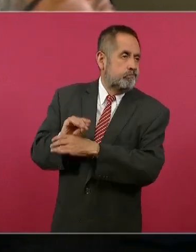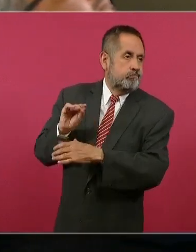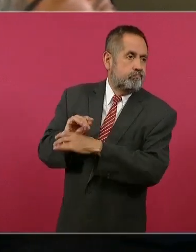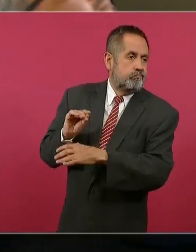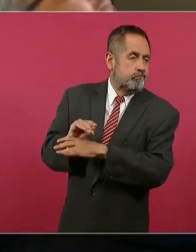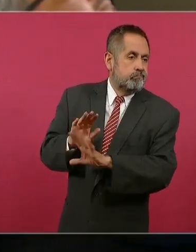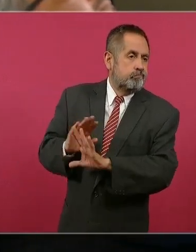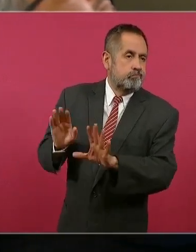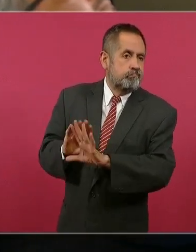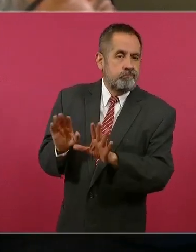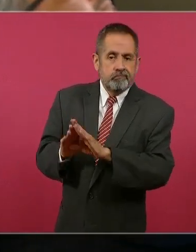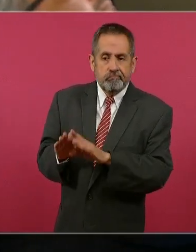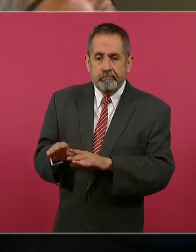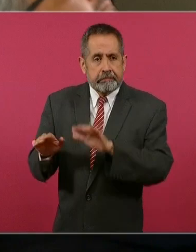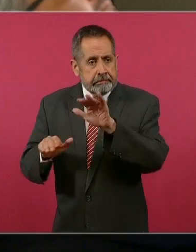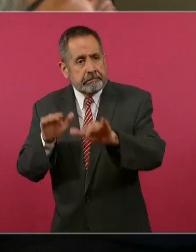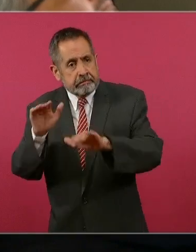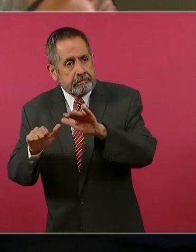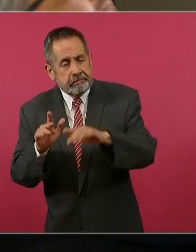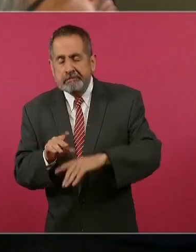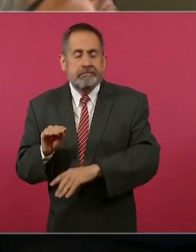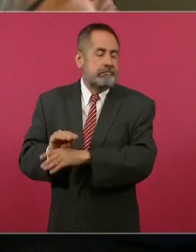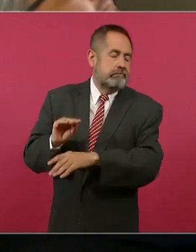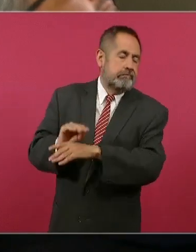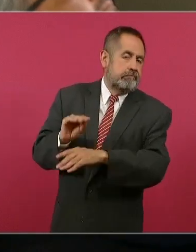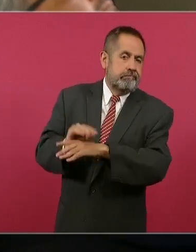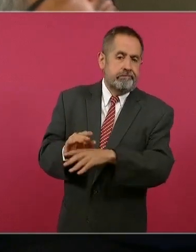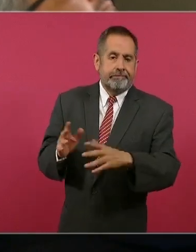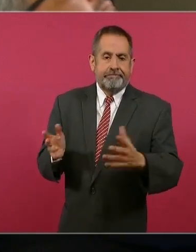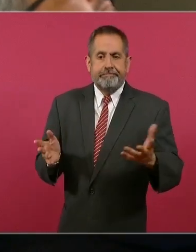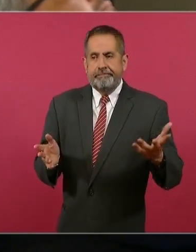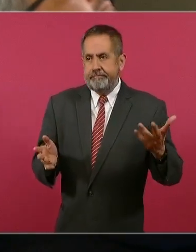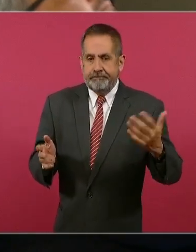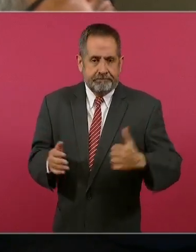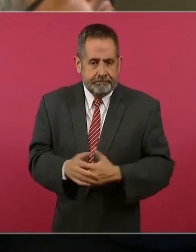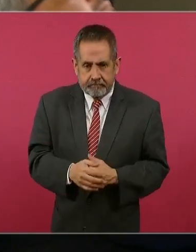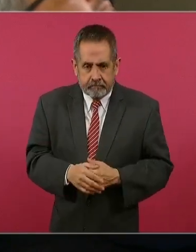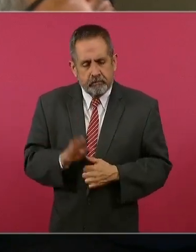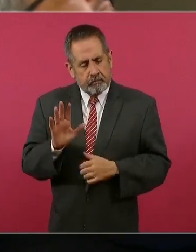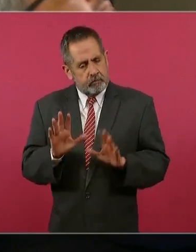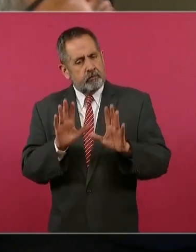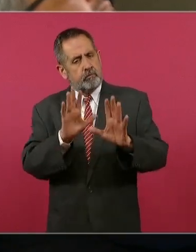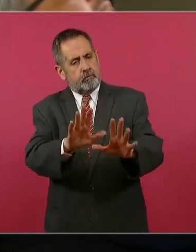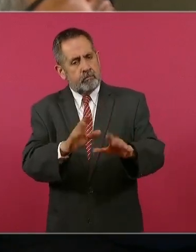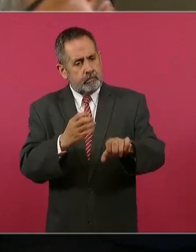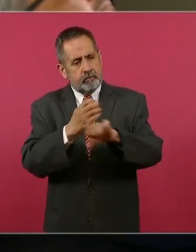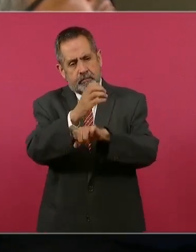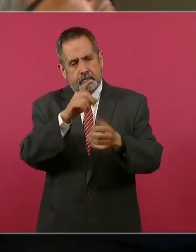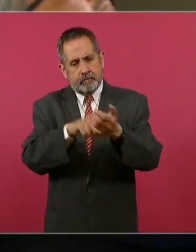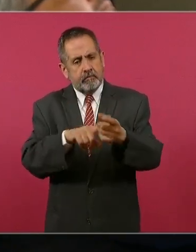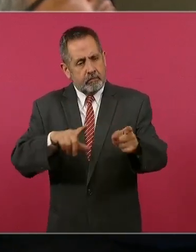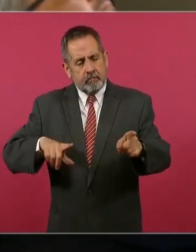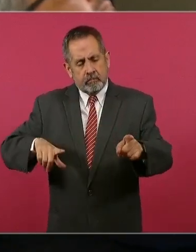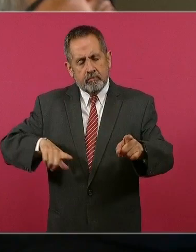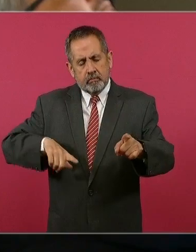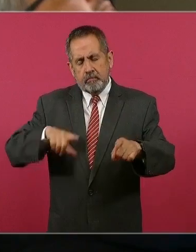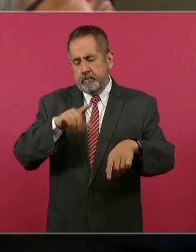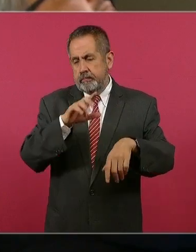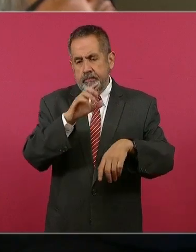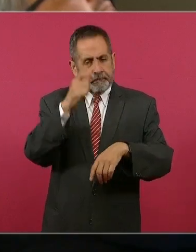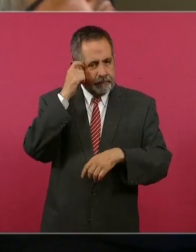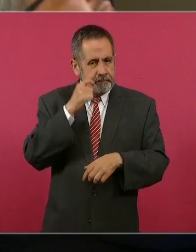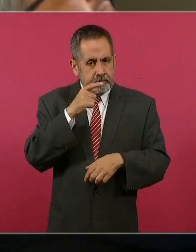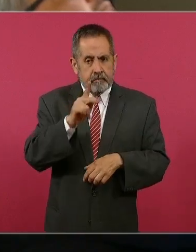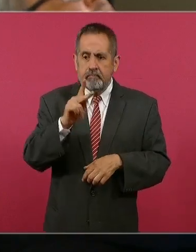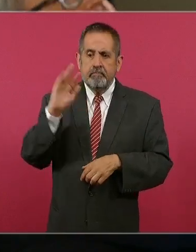a los colectivos que le comento y bueno, yo entendiendo que bueno, eso tiene que ver con el estado, pero plantearlo aquí, como usted ha dicho, pues es